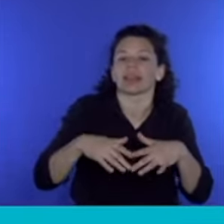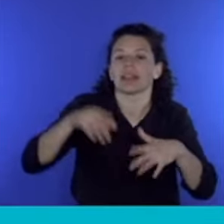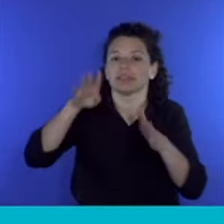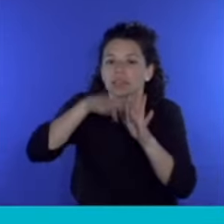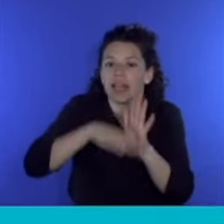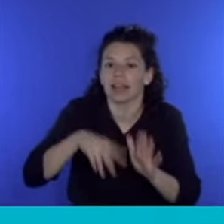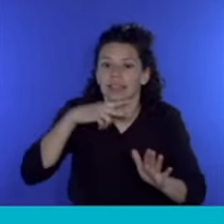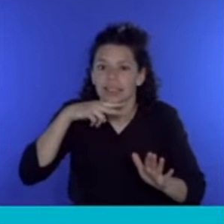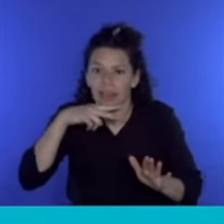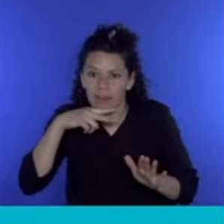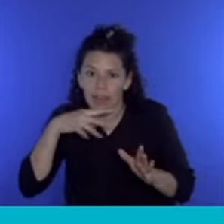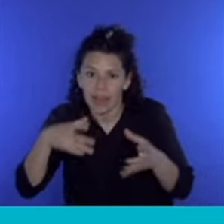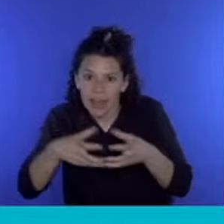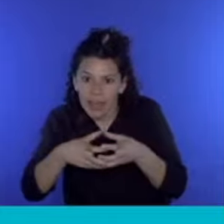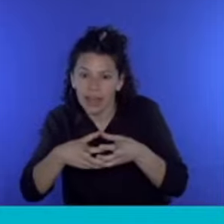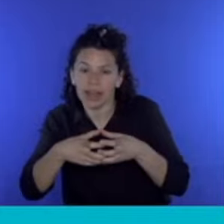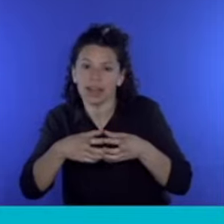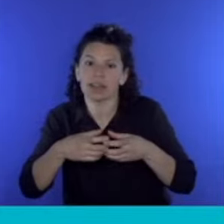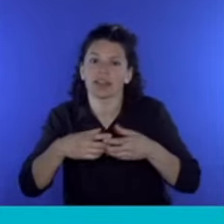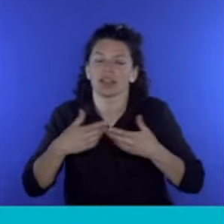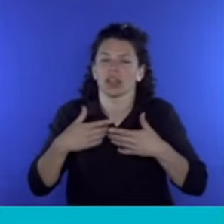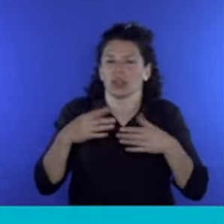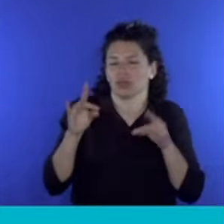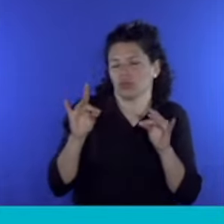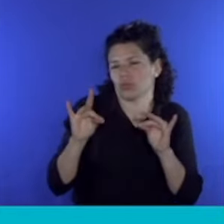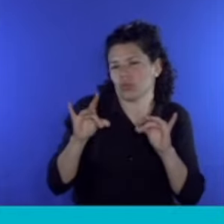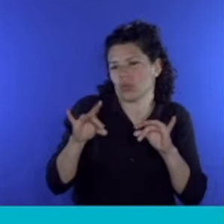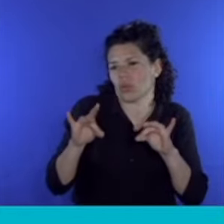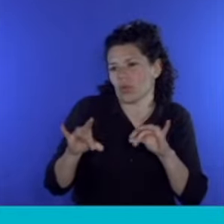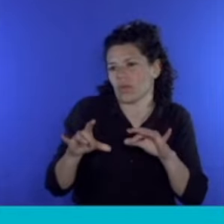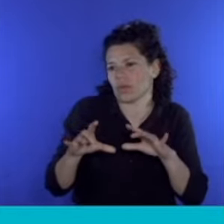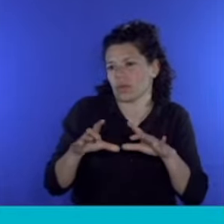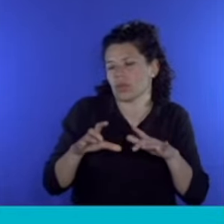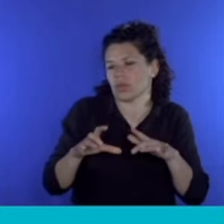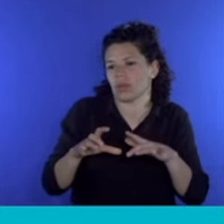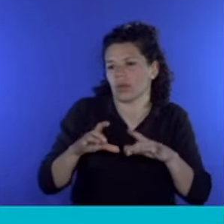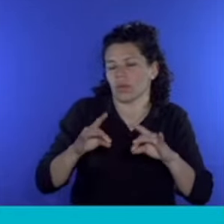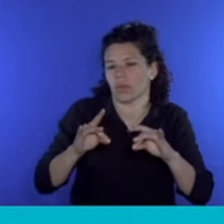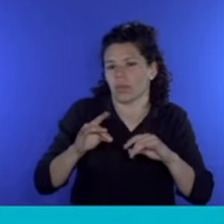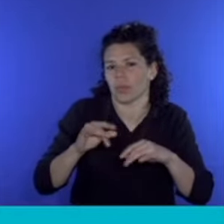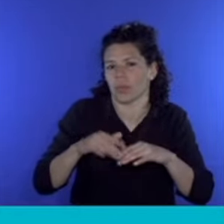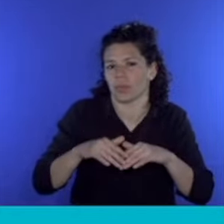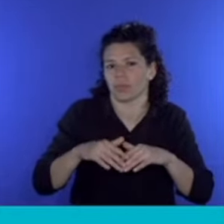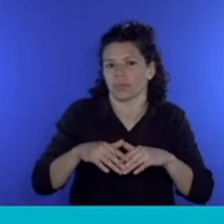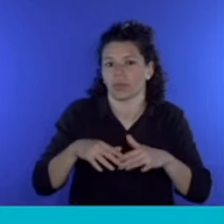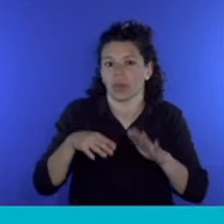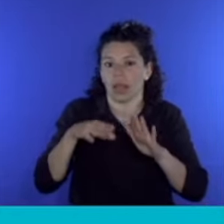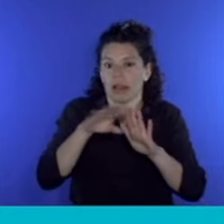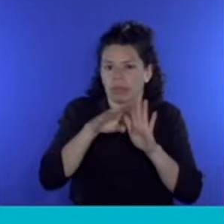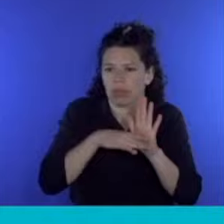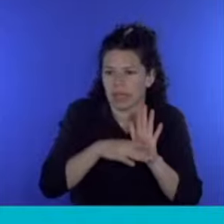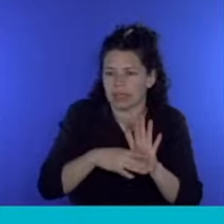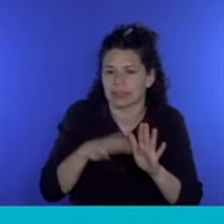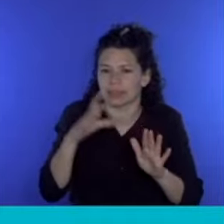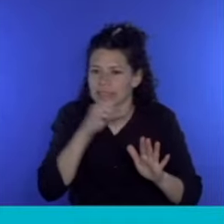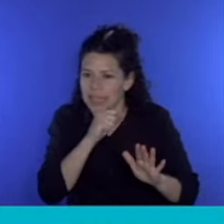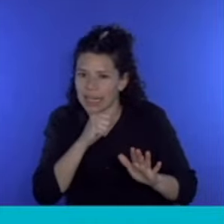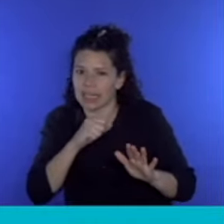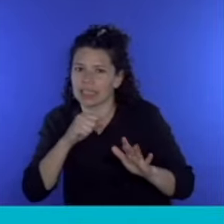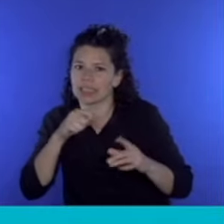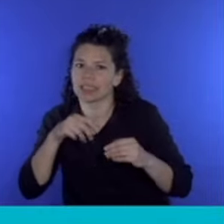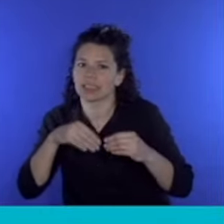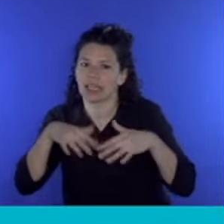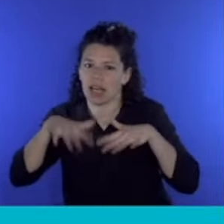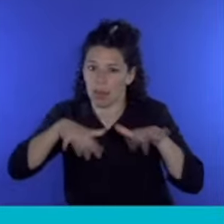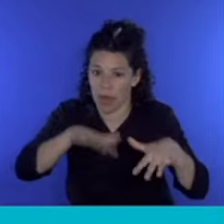Ongaro y en los años 90, en un conflicto importante que fue la editorial Atlántida, abrazó el clasismo, la Lista Naranja clasista y la